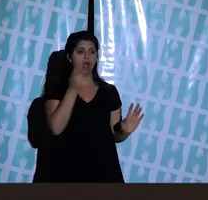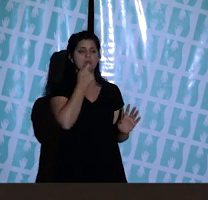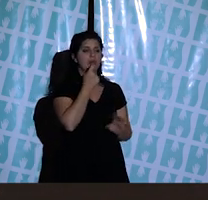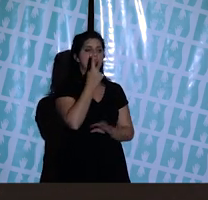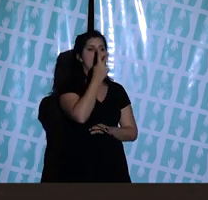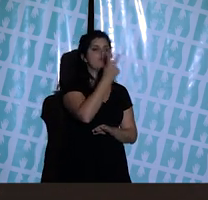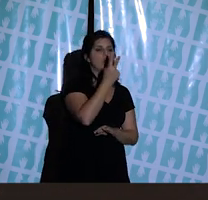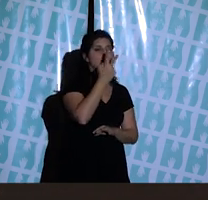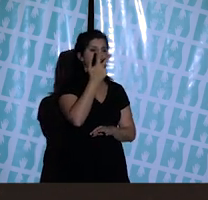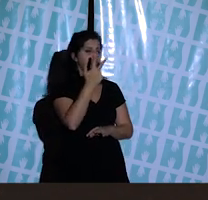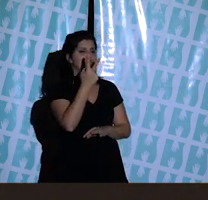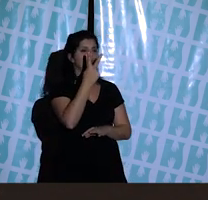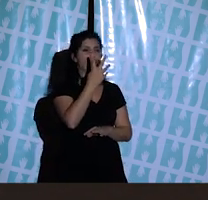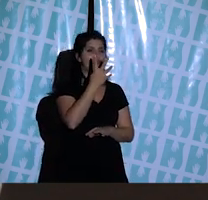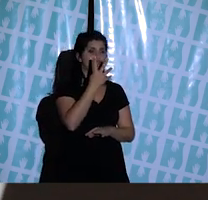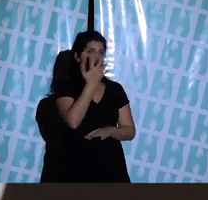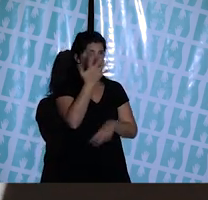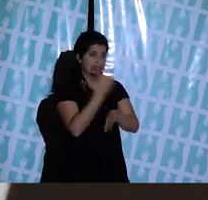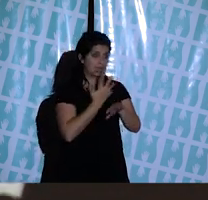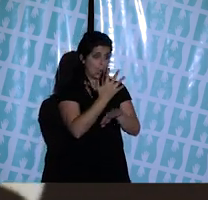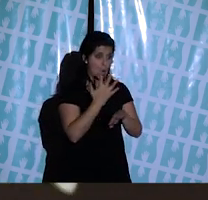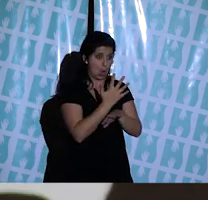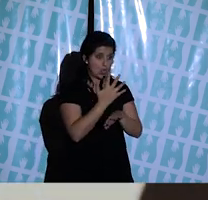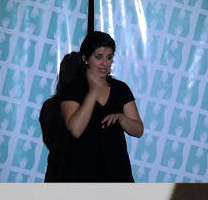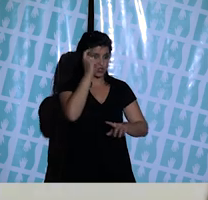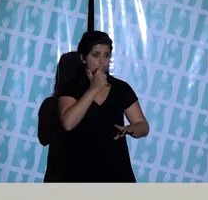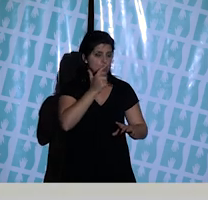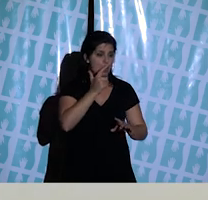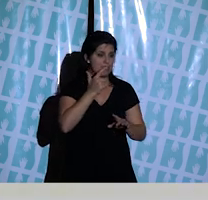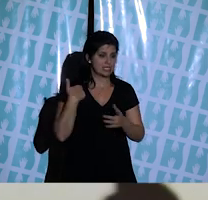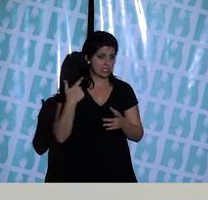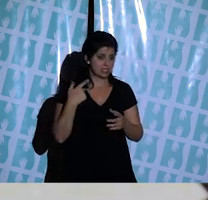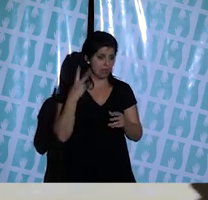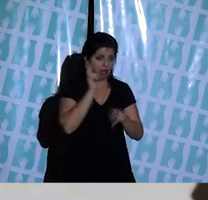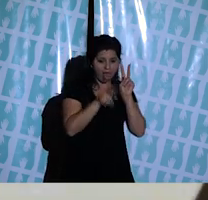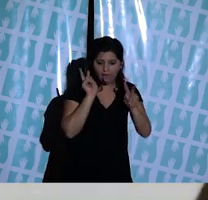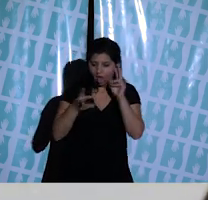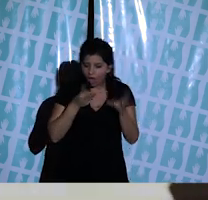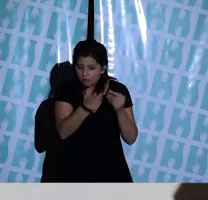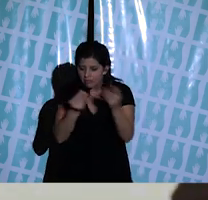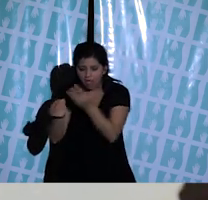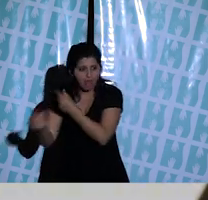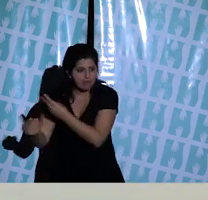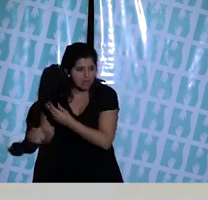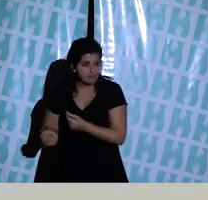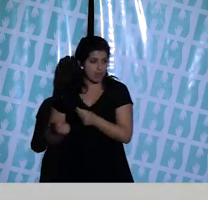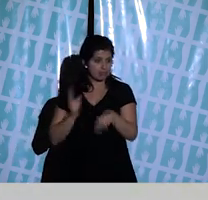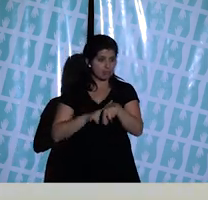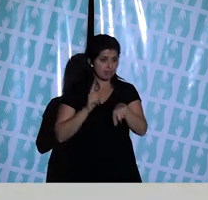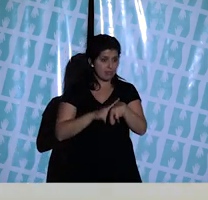2, 3, 4, 5 horas de shopping. Hay mucho tiempo que vos perdés, que podrías estar haciendo otras cosas mucho más